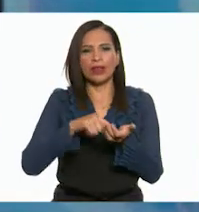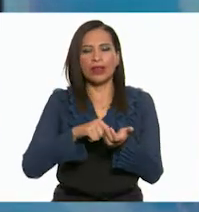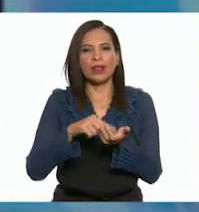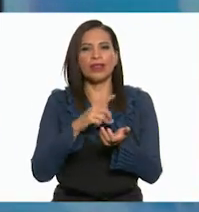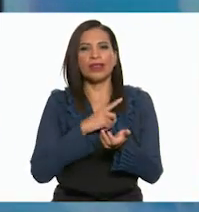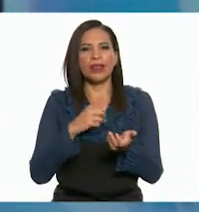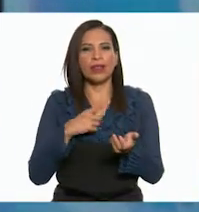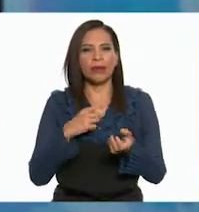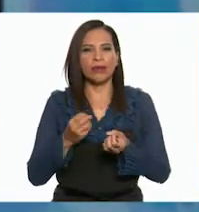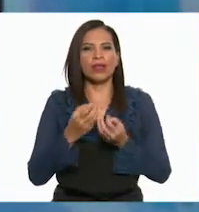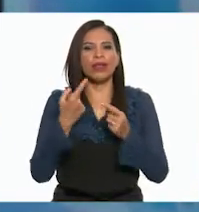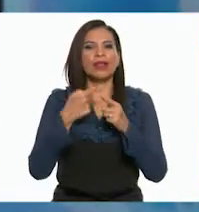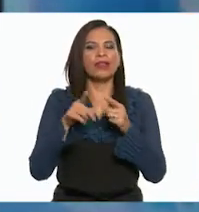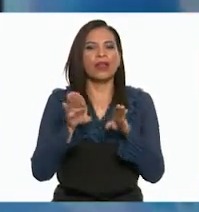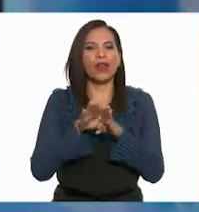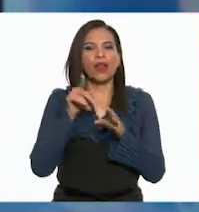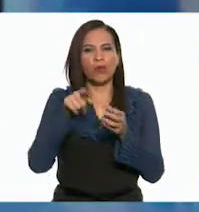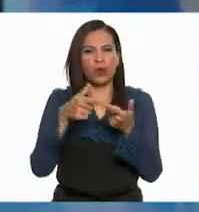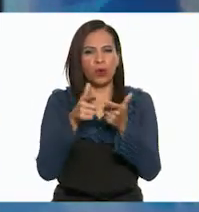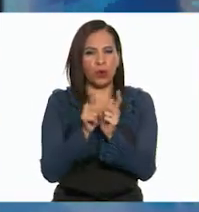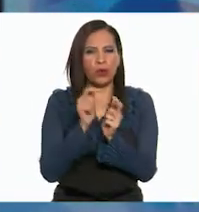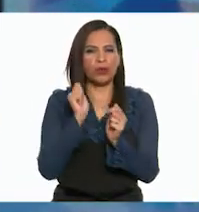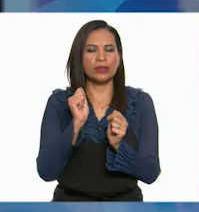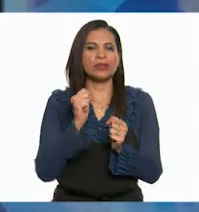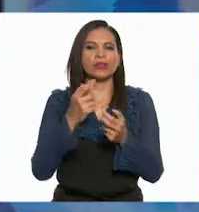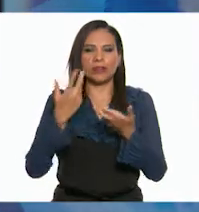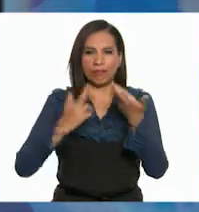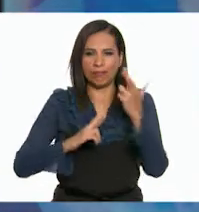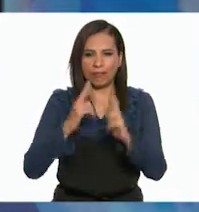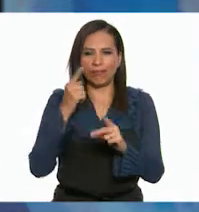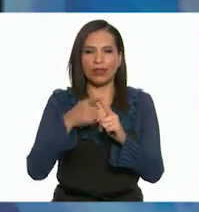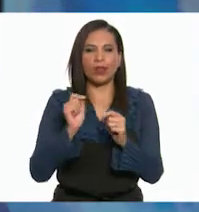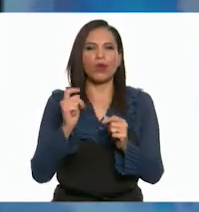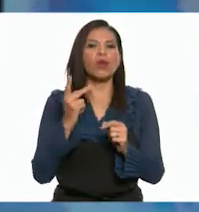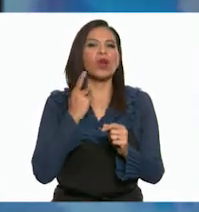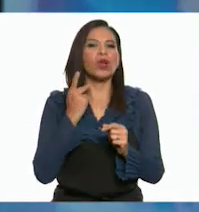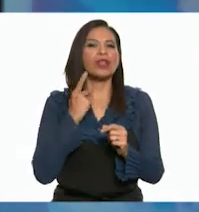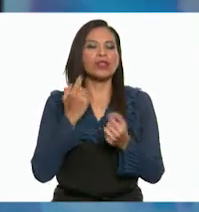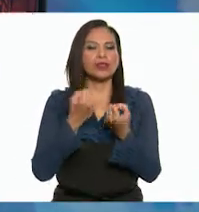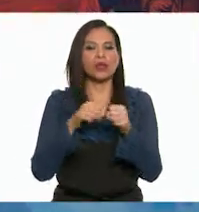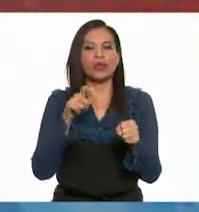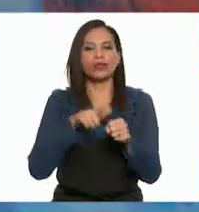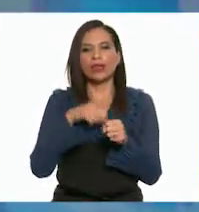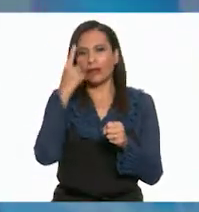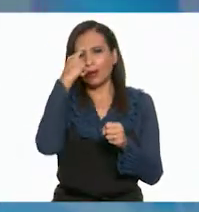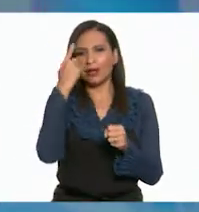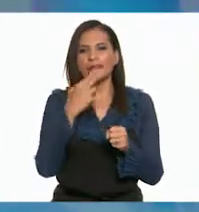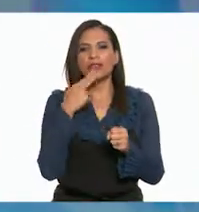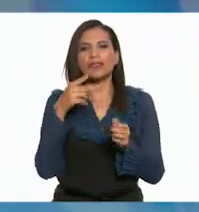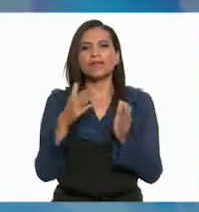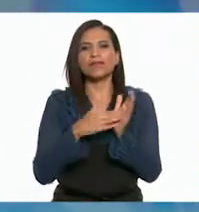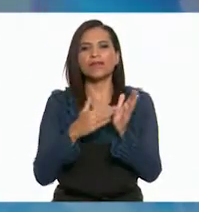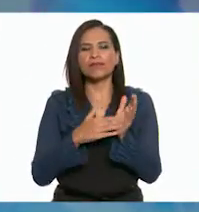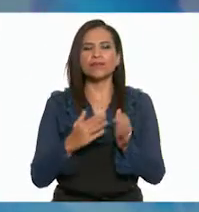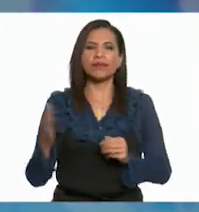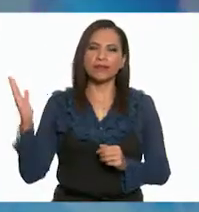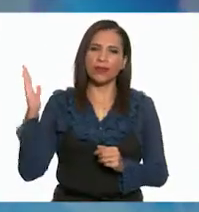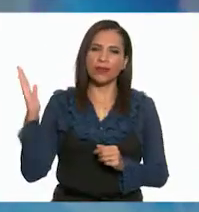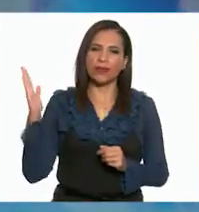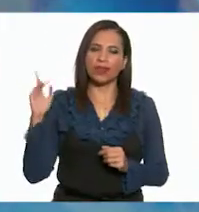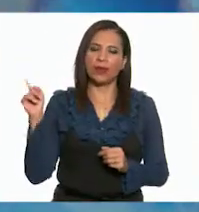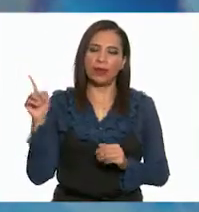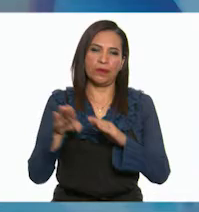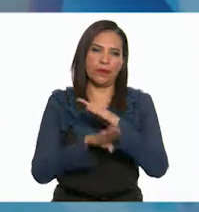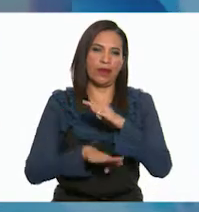debía lograr la insurgencia en lo político y en lo social. La intención de este documento era que fuera